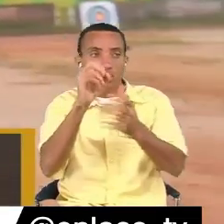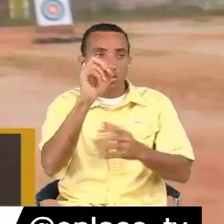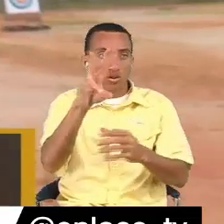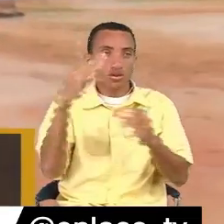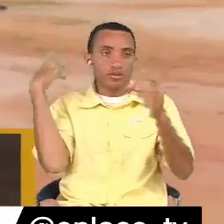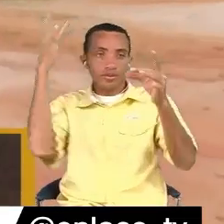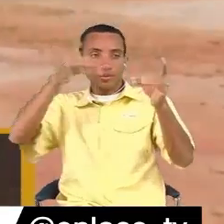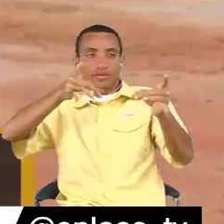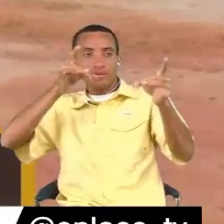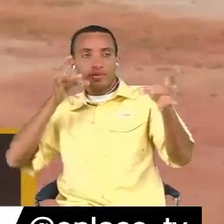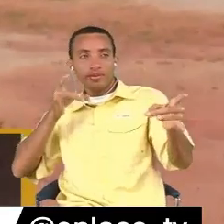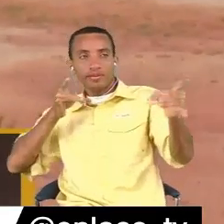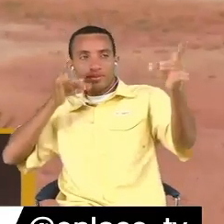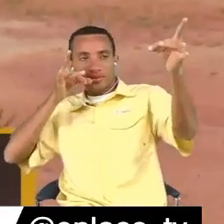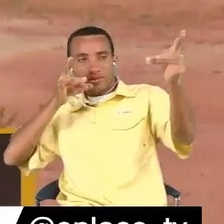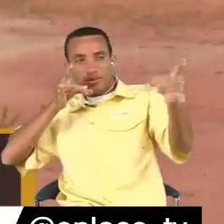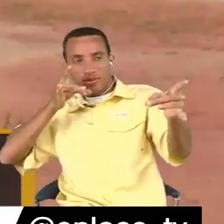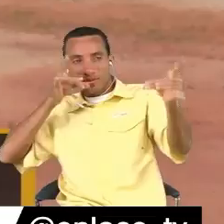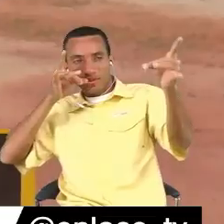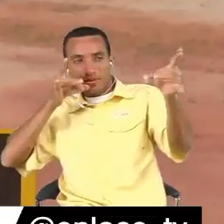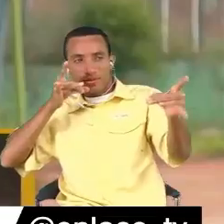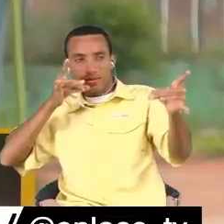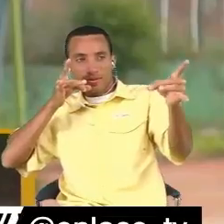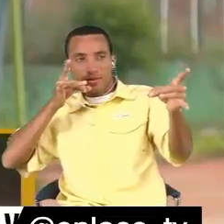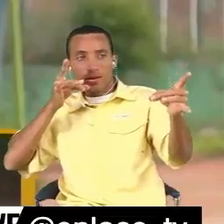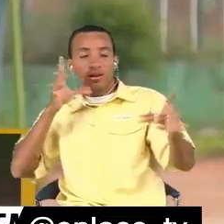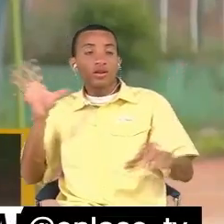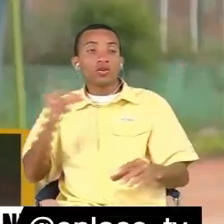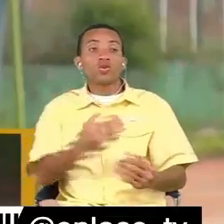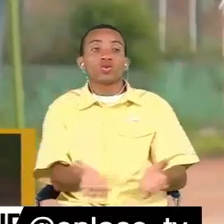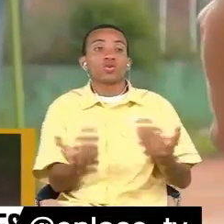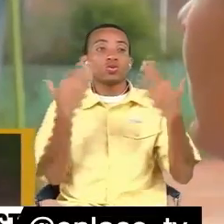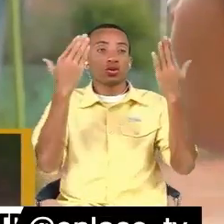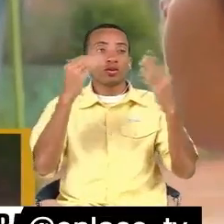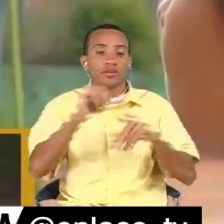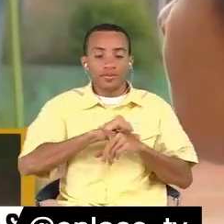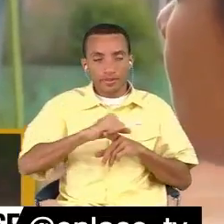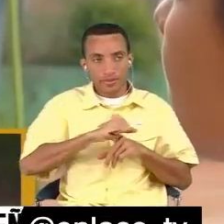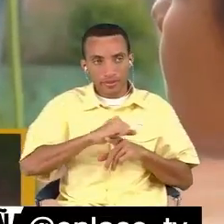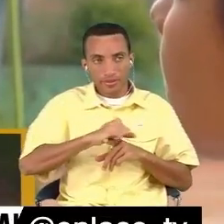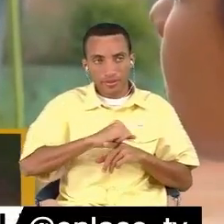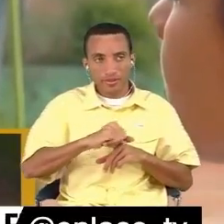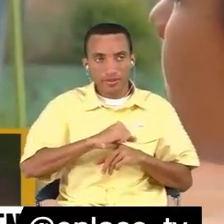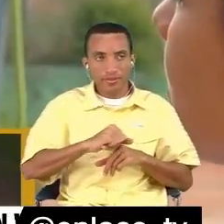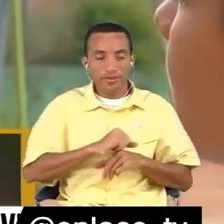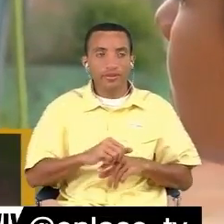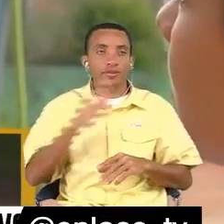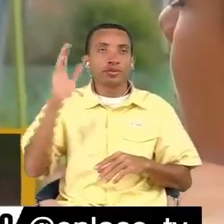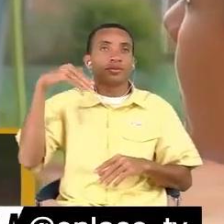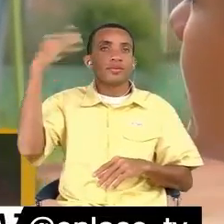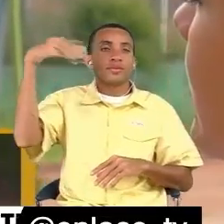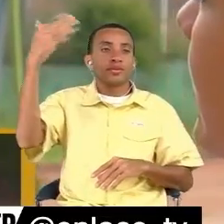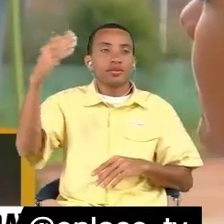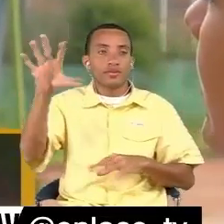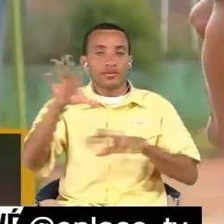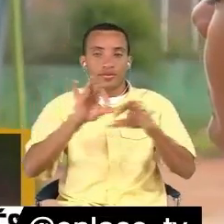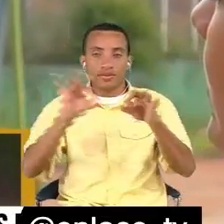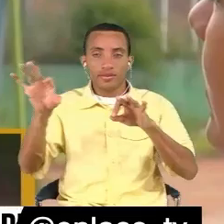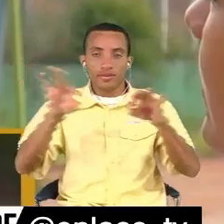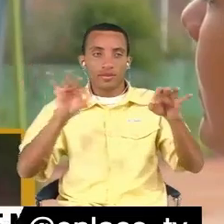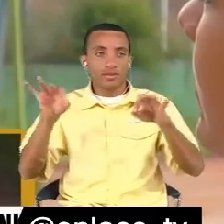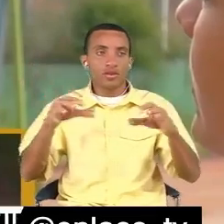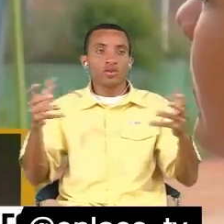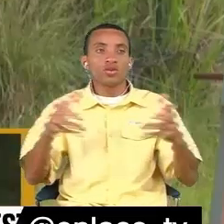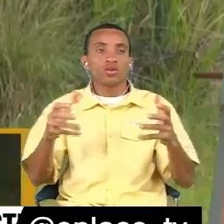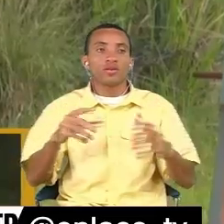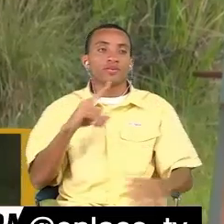cada arco con su adecuada mira, todo. Nos sirve para prepararnos para próximos selectivos que se van a realizar en la ciudad